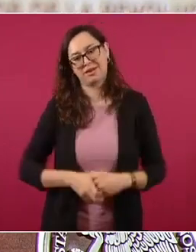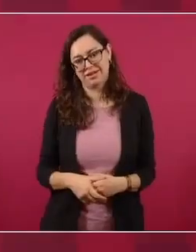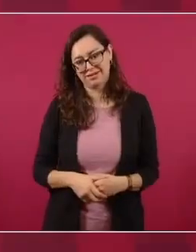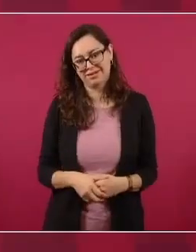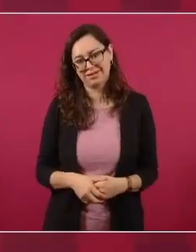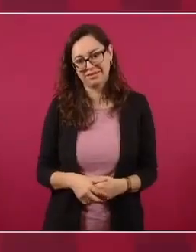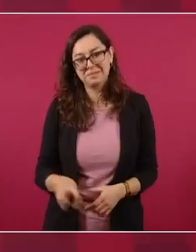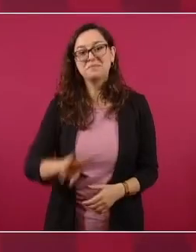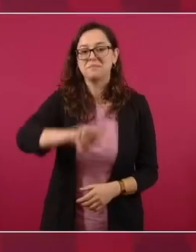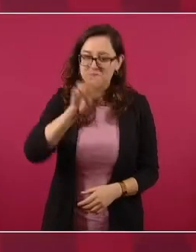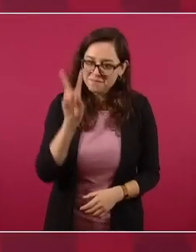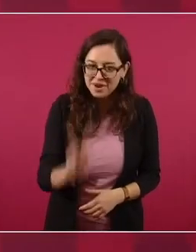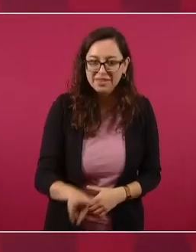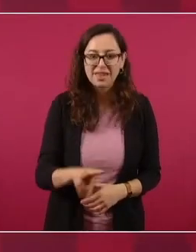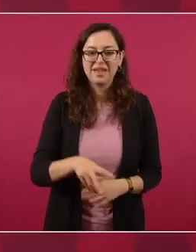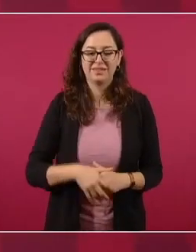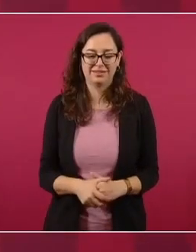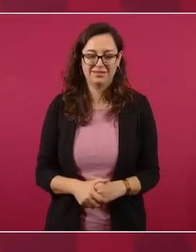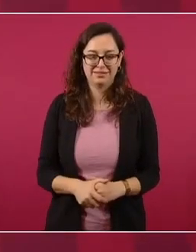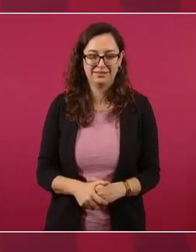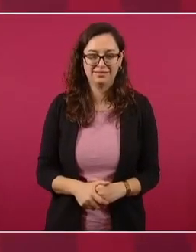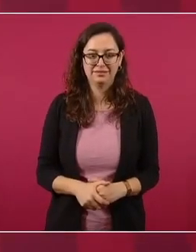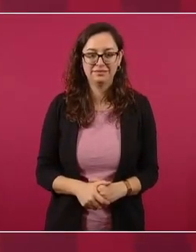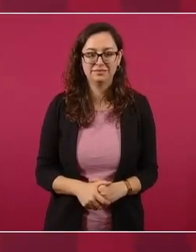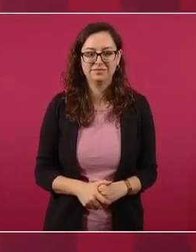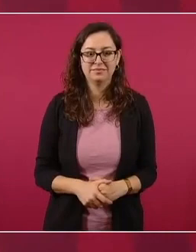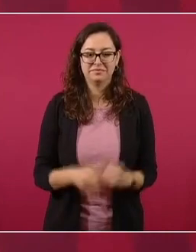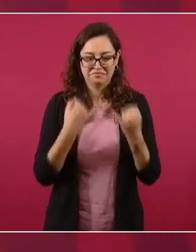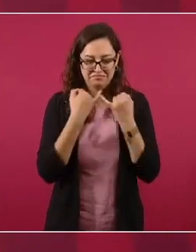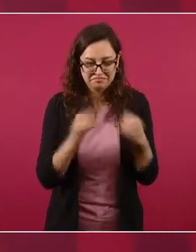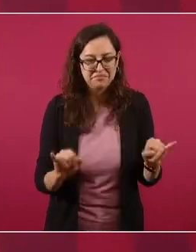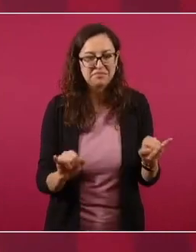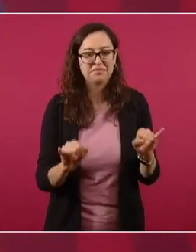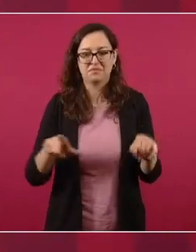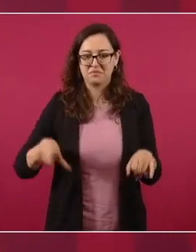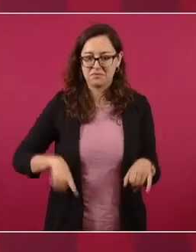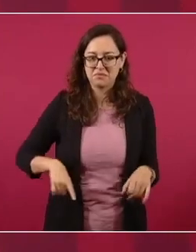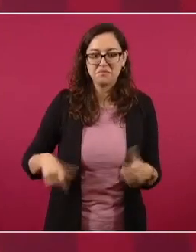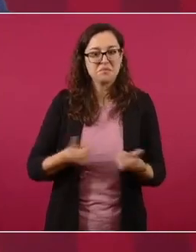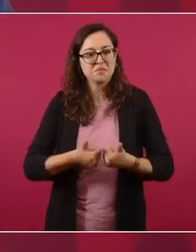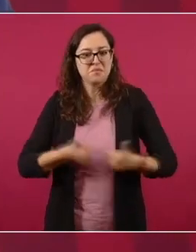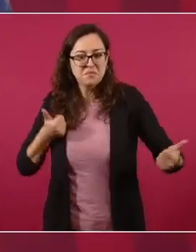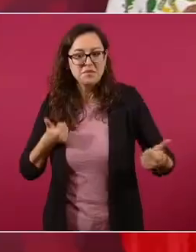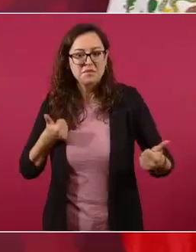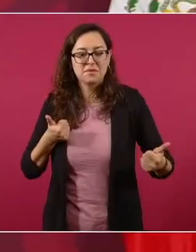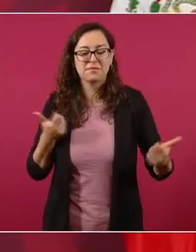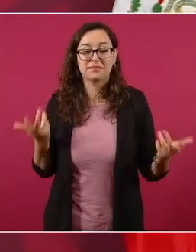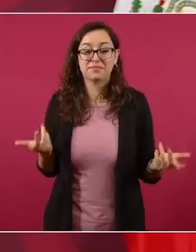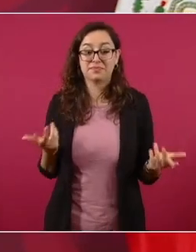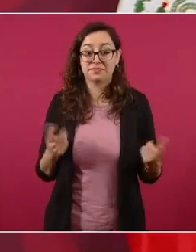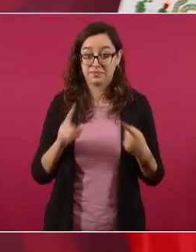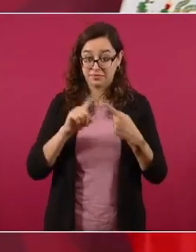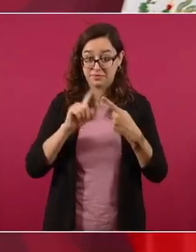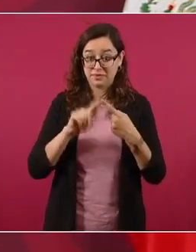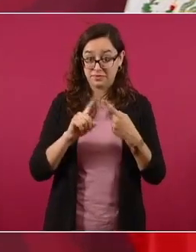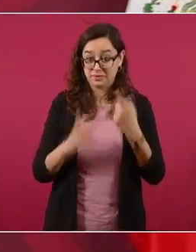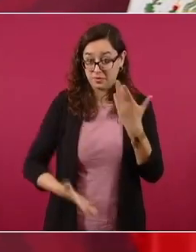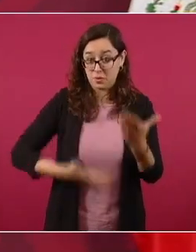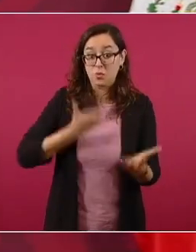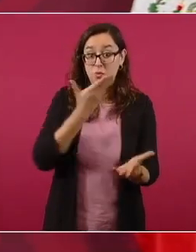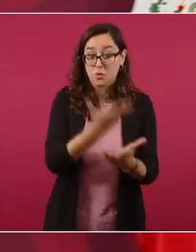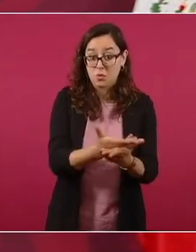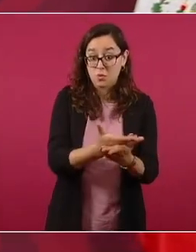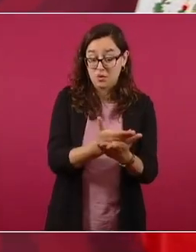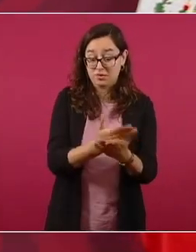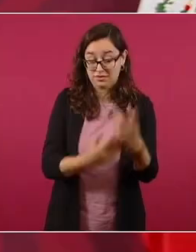verdaderamente independiente, autónomo. Esa es una primera